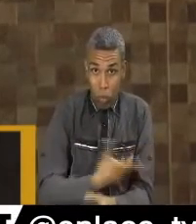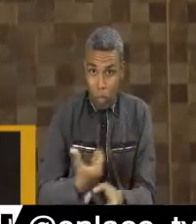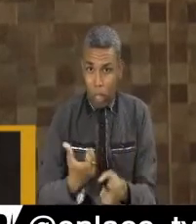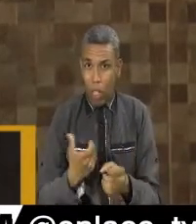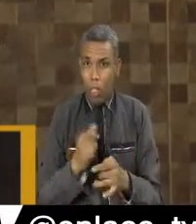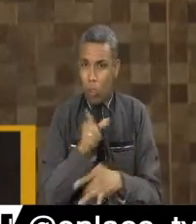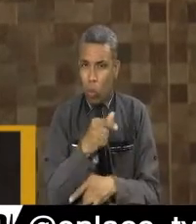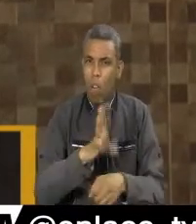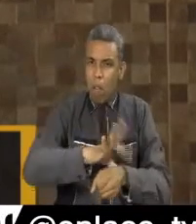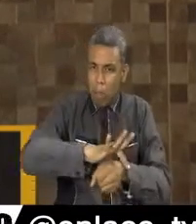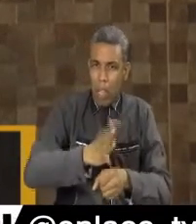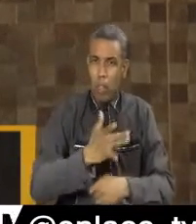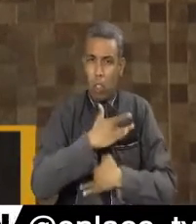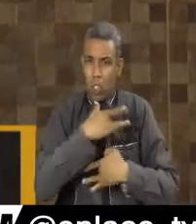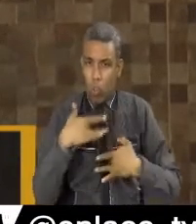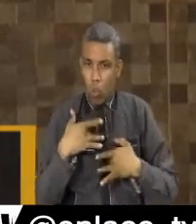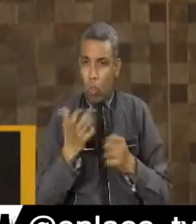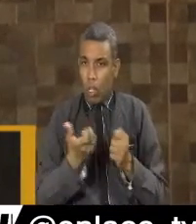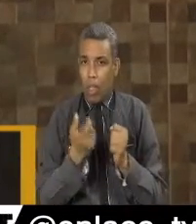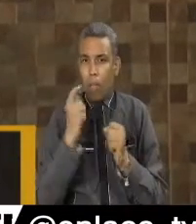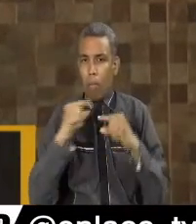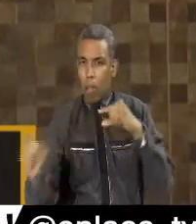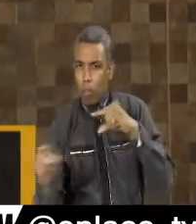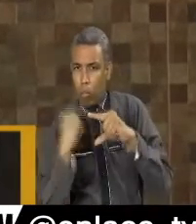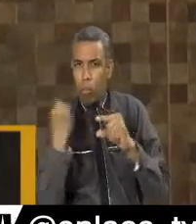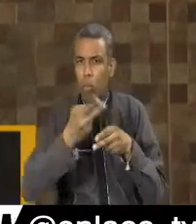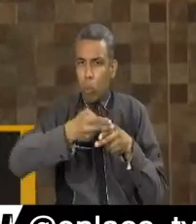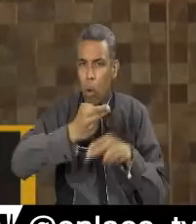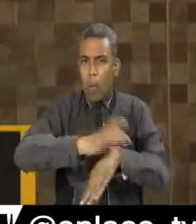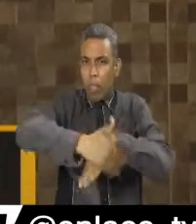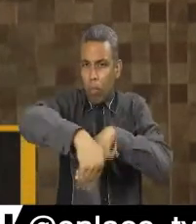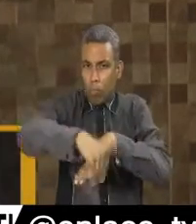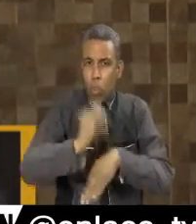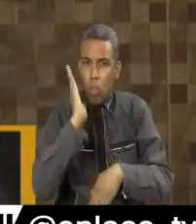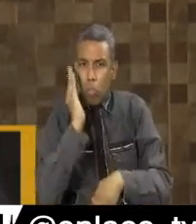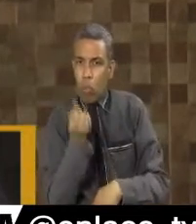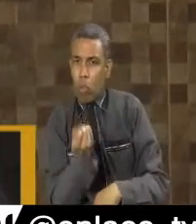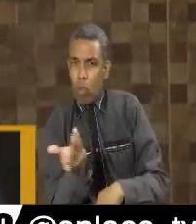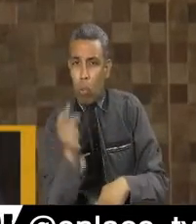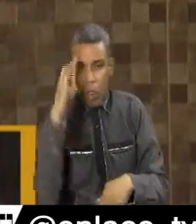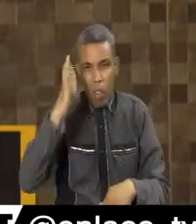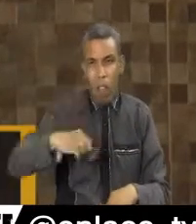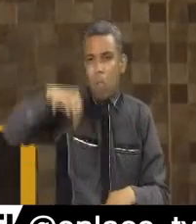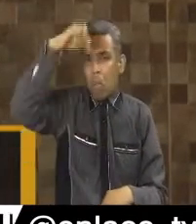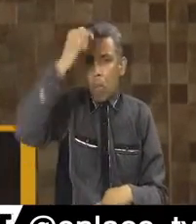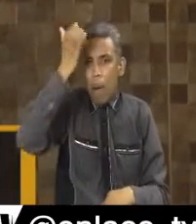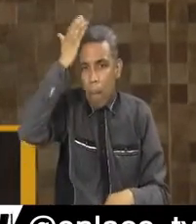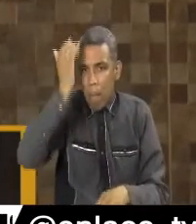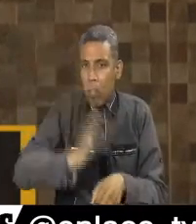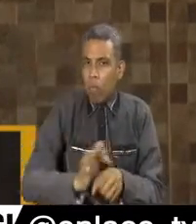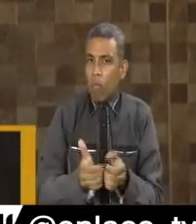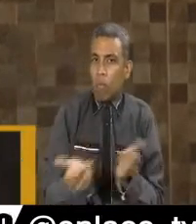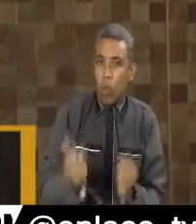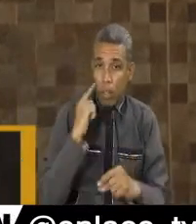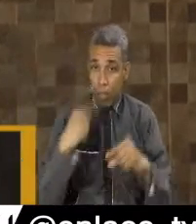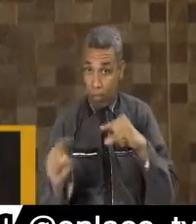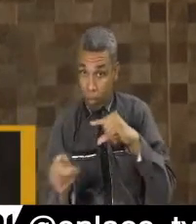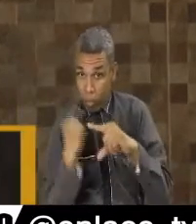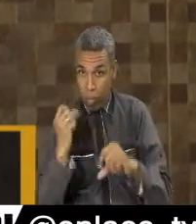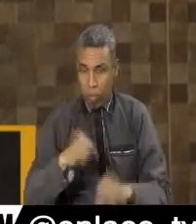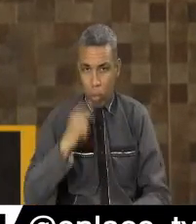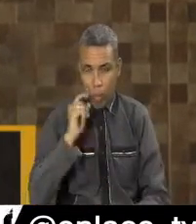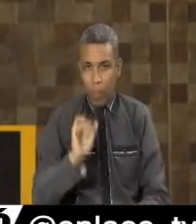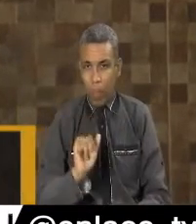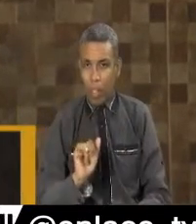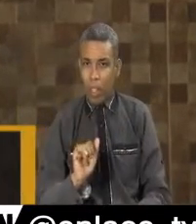nos envíen sus datos personales, nombres completos, número de teléfono, profesión y correo electrónico a nuestro correo institucional,